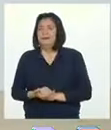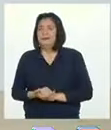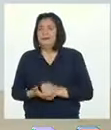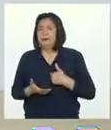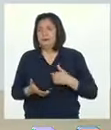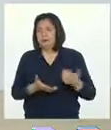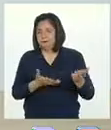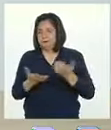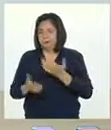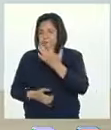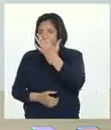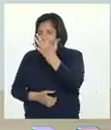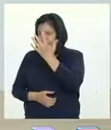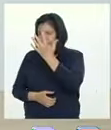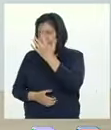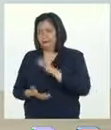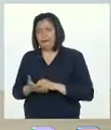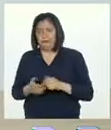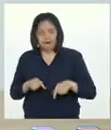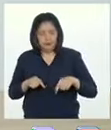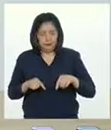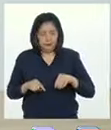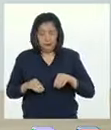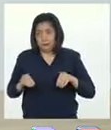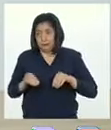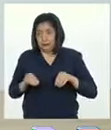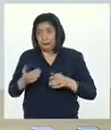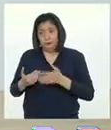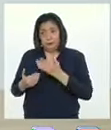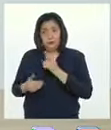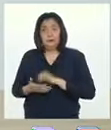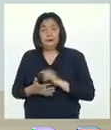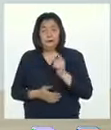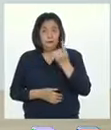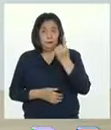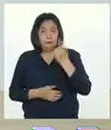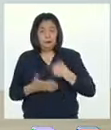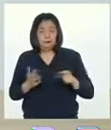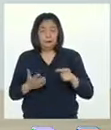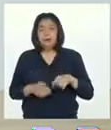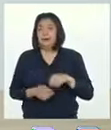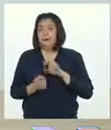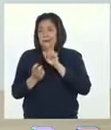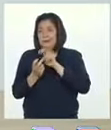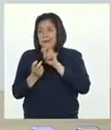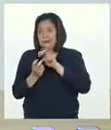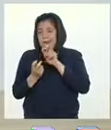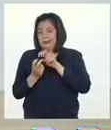Entonces traje 5 posiciones súper sencillas. La primera, posición de la ardilla.